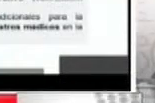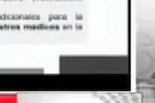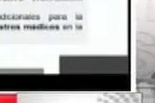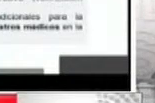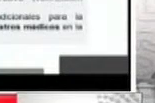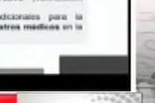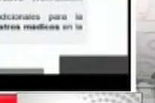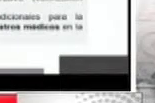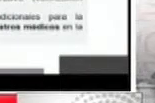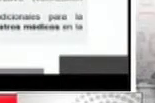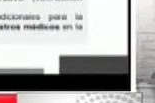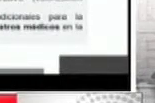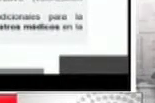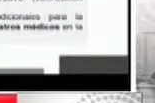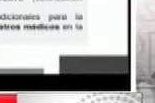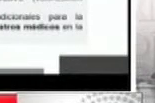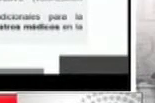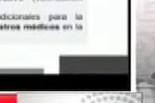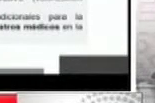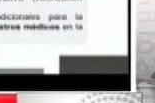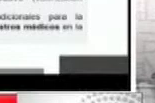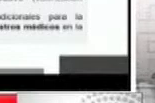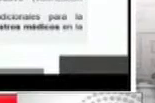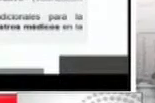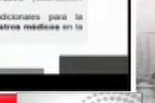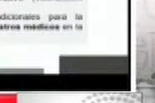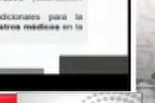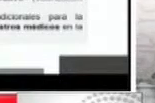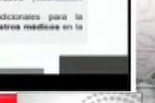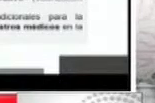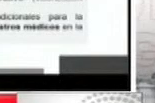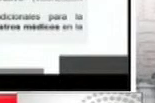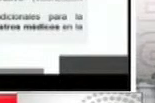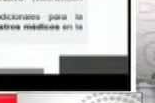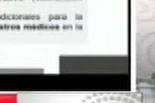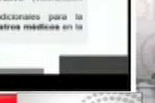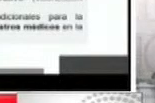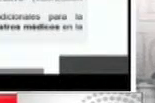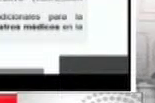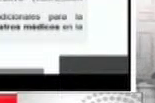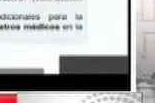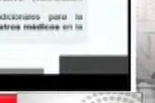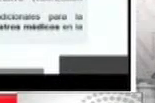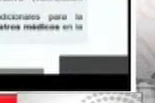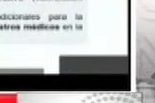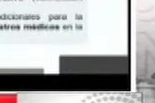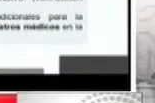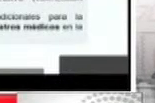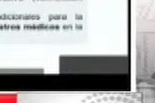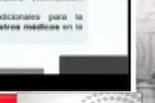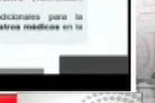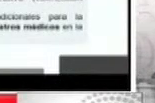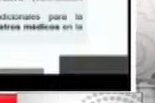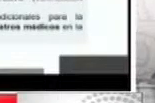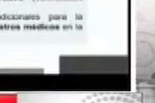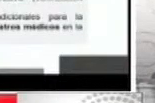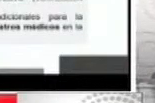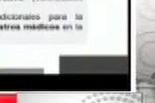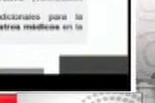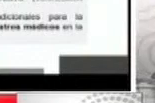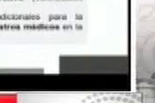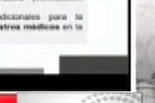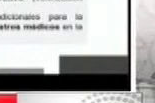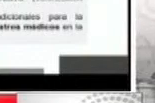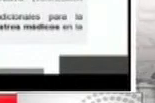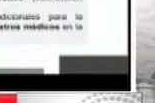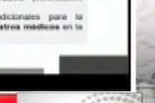Bueno, esta es la evolución del presupuesto, ¿no? Lo que se ha